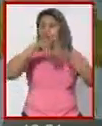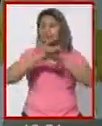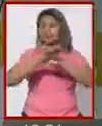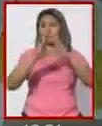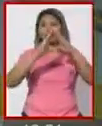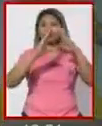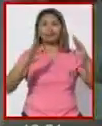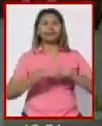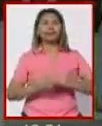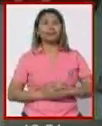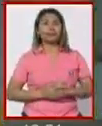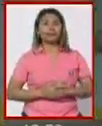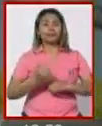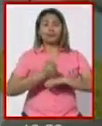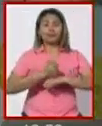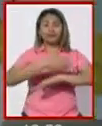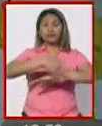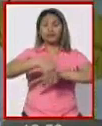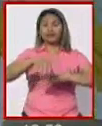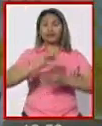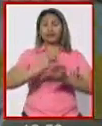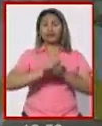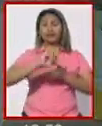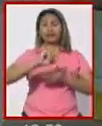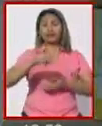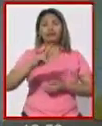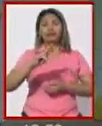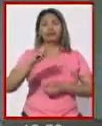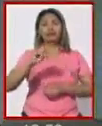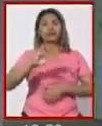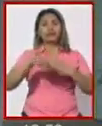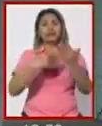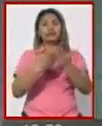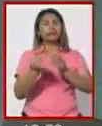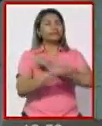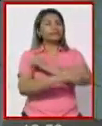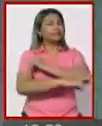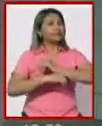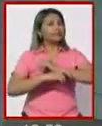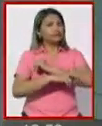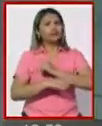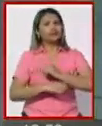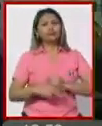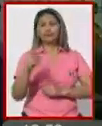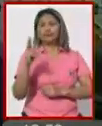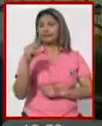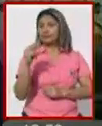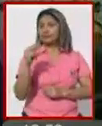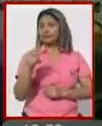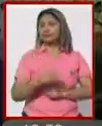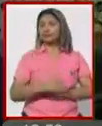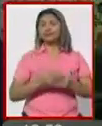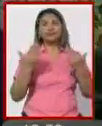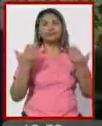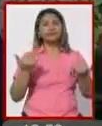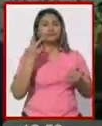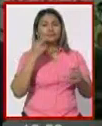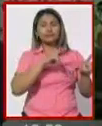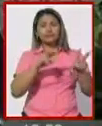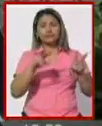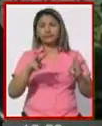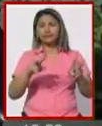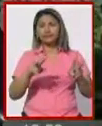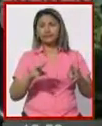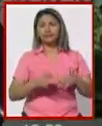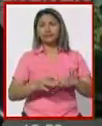ingresado a su domicilio, ubicado en el barrio San Jorge, y se llevaron todo lo que pudieron. Se han llevado televisores, ahorita mirando a ver, se han llevado